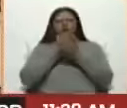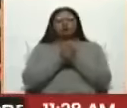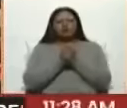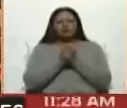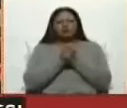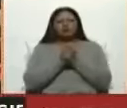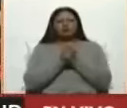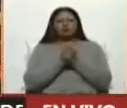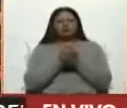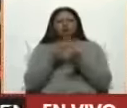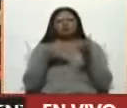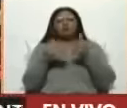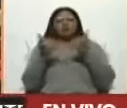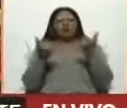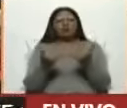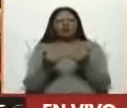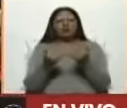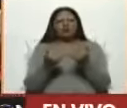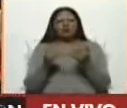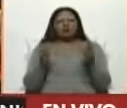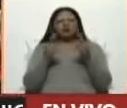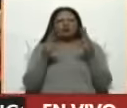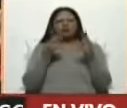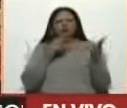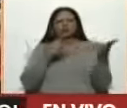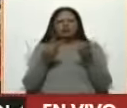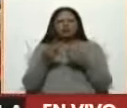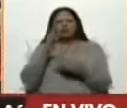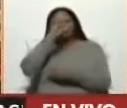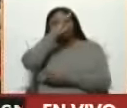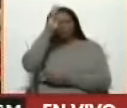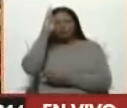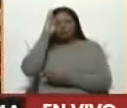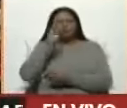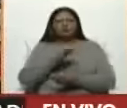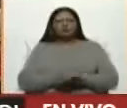hermanos, vamos a vencer. Bienvenido, Diosdado Cabello.